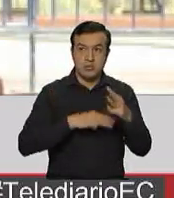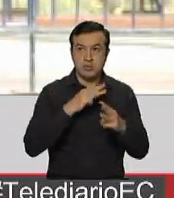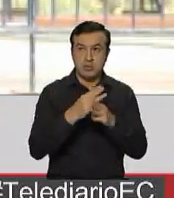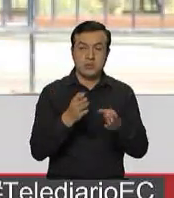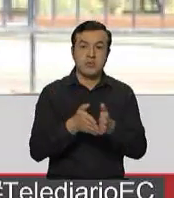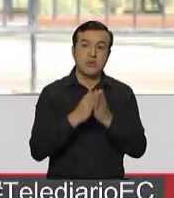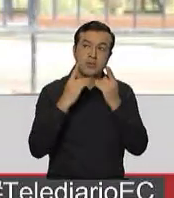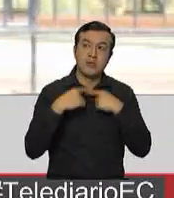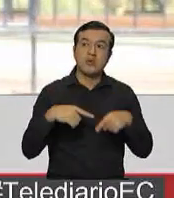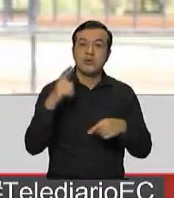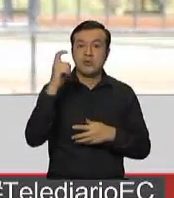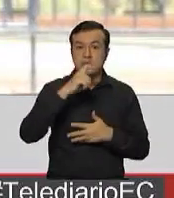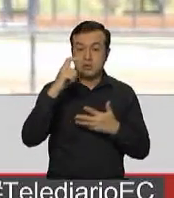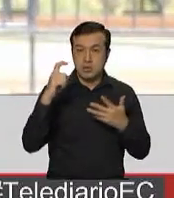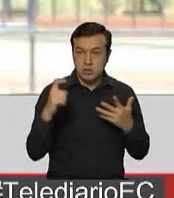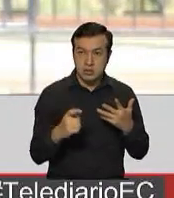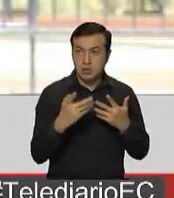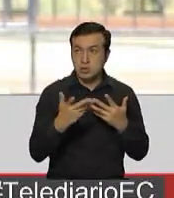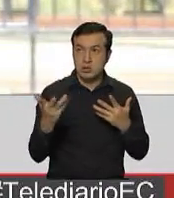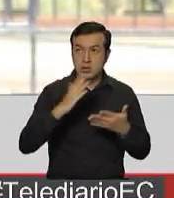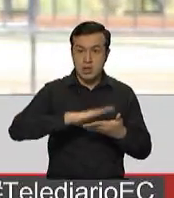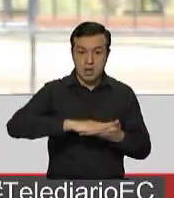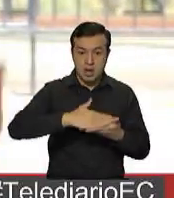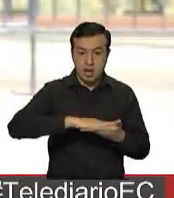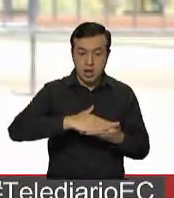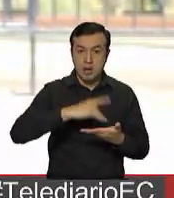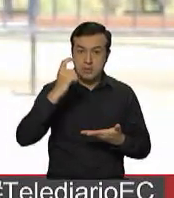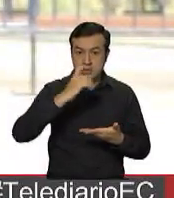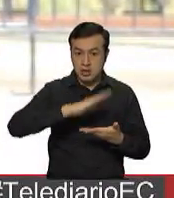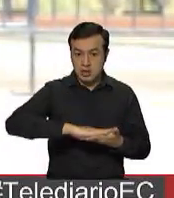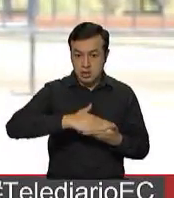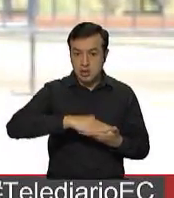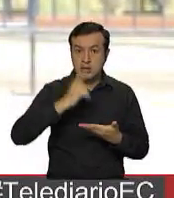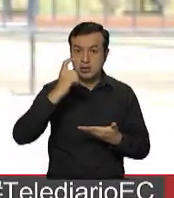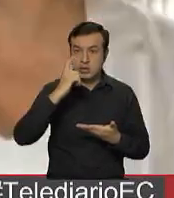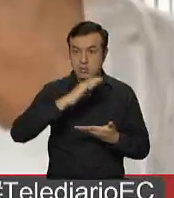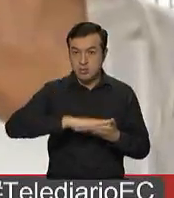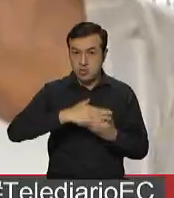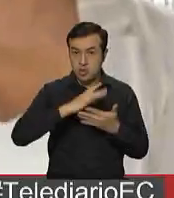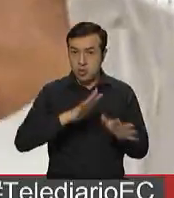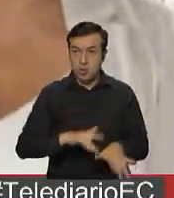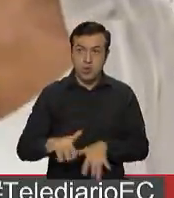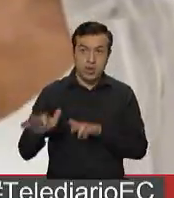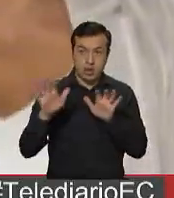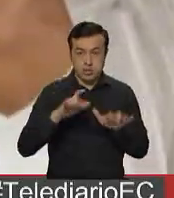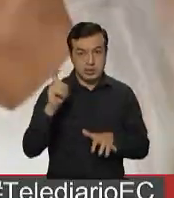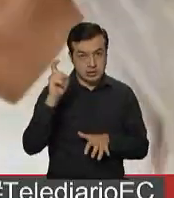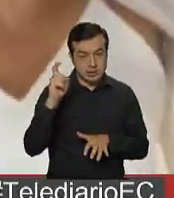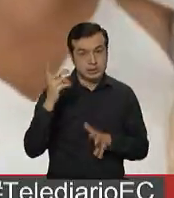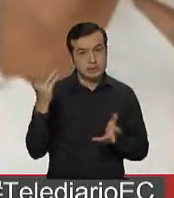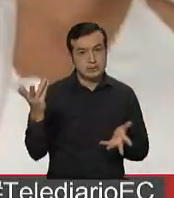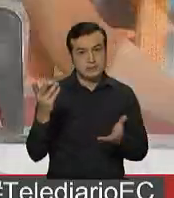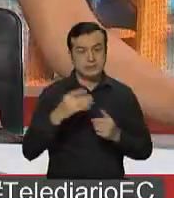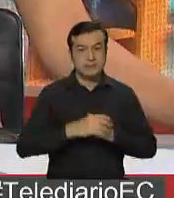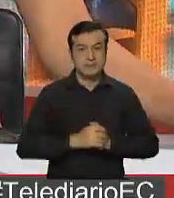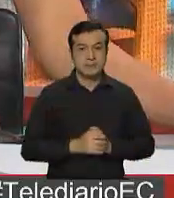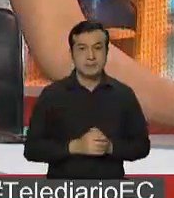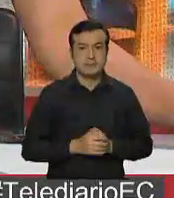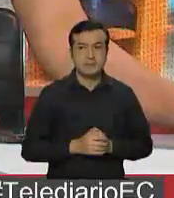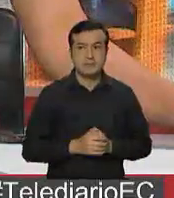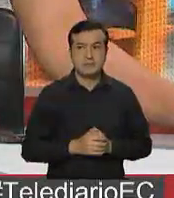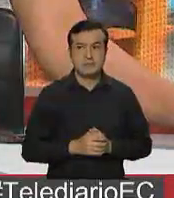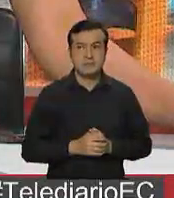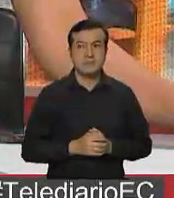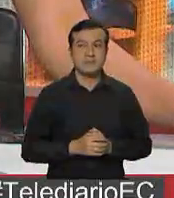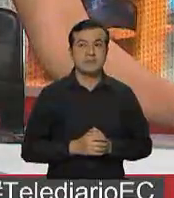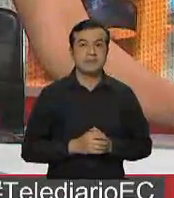ustedes. Necesitamos laptops, necesitamos computadoras. Luis Alfredo Zúñiga, Ecuador TV. Mientras